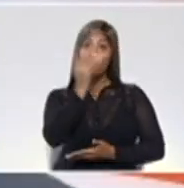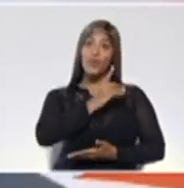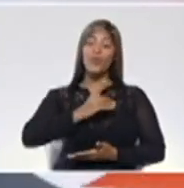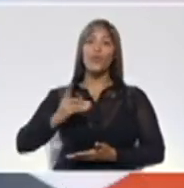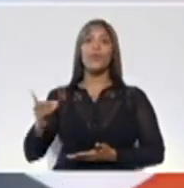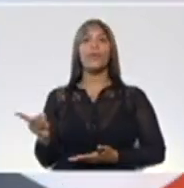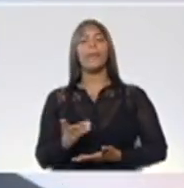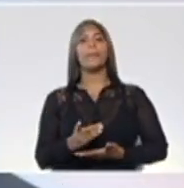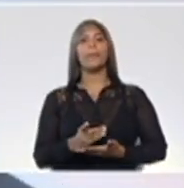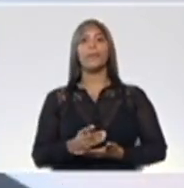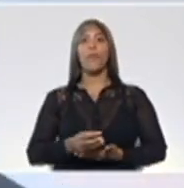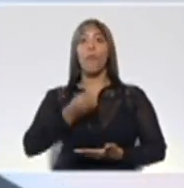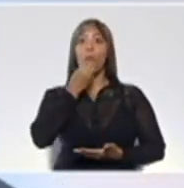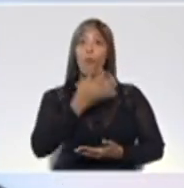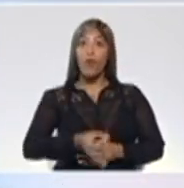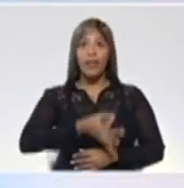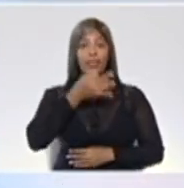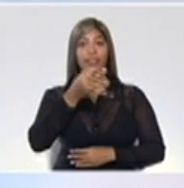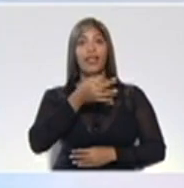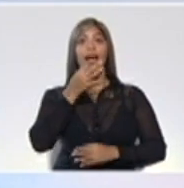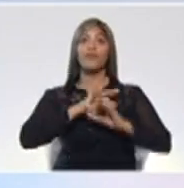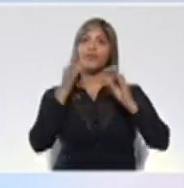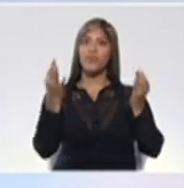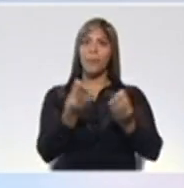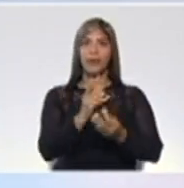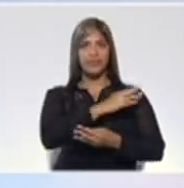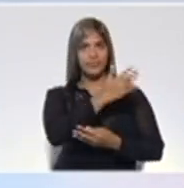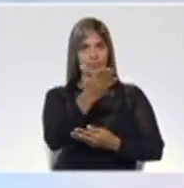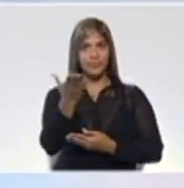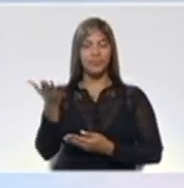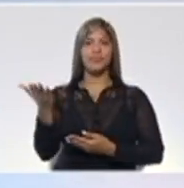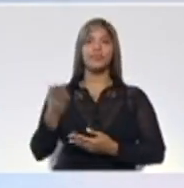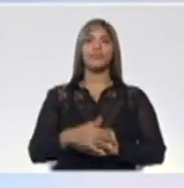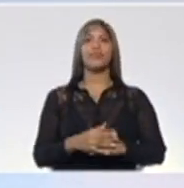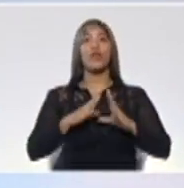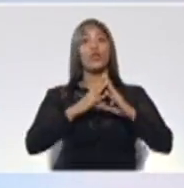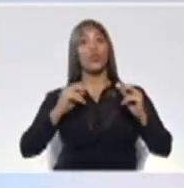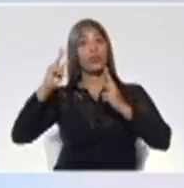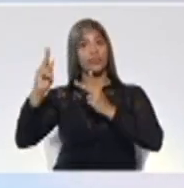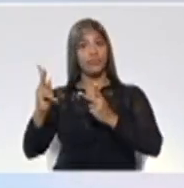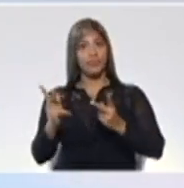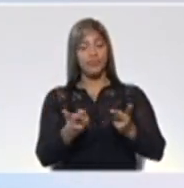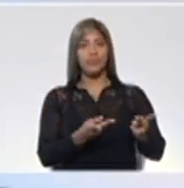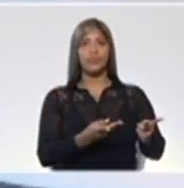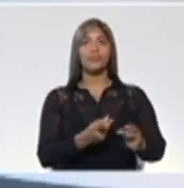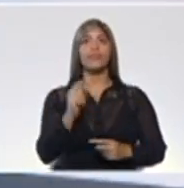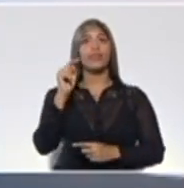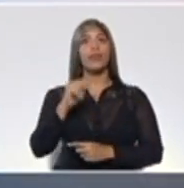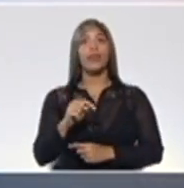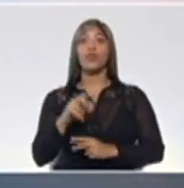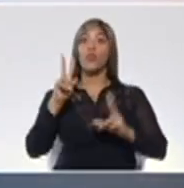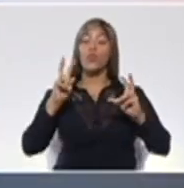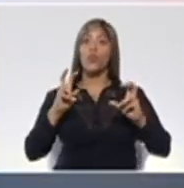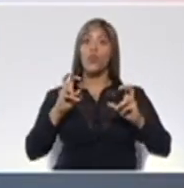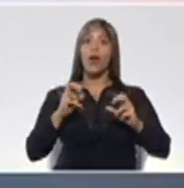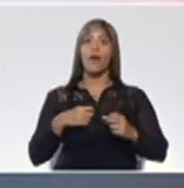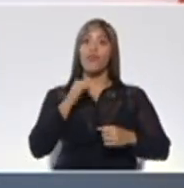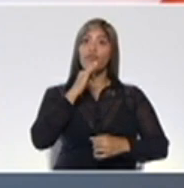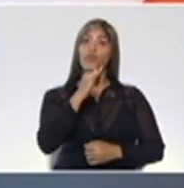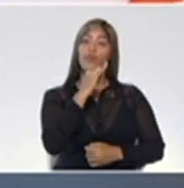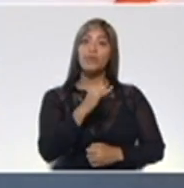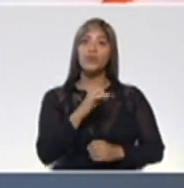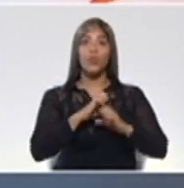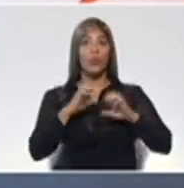¡Dibújame! Muy buenas tardes, familia venezolana. Sean todas y todos bienvenidos a una nueva emisión de